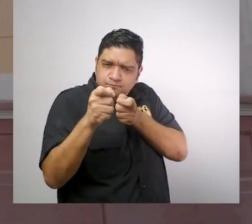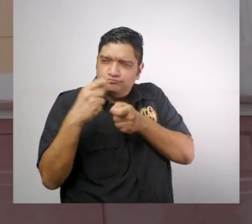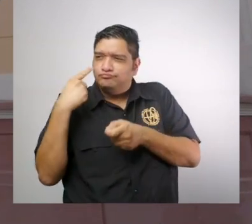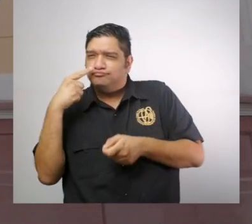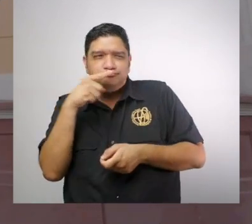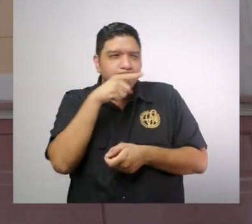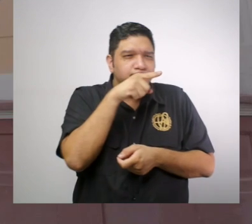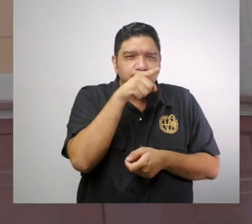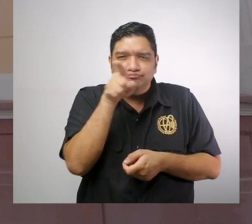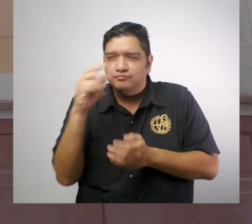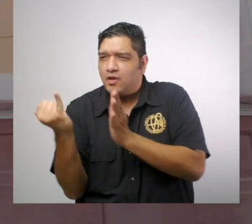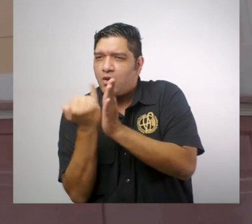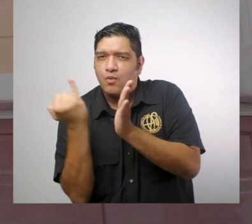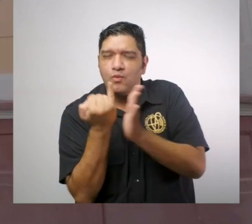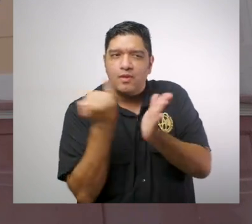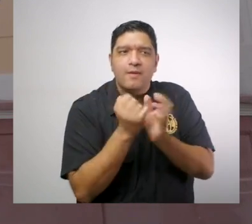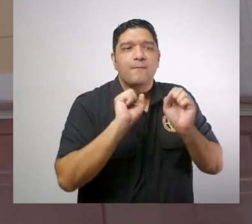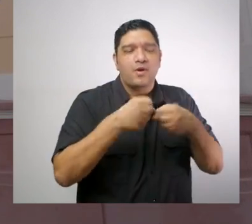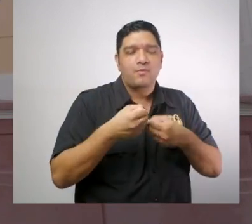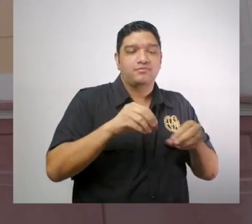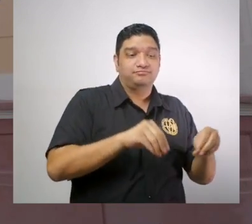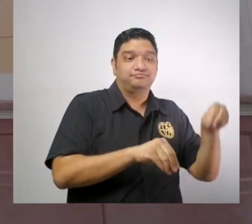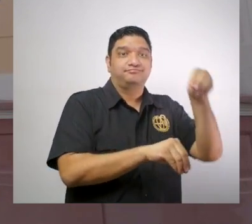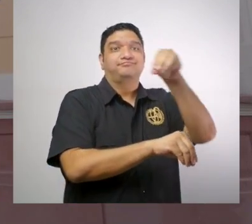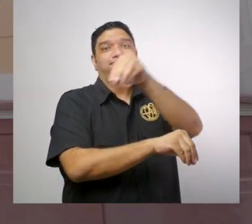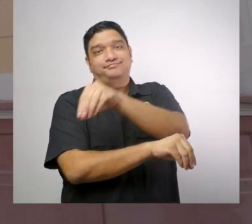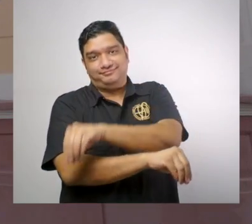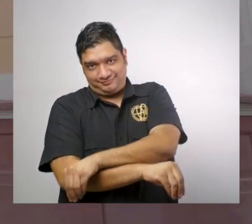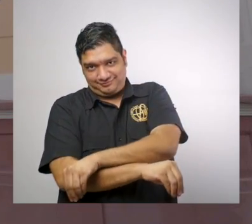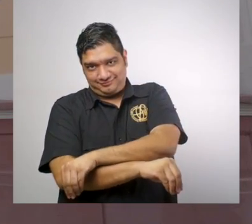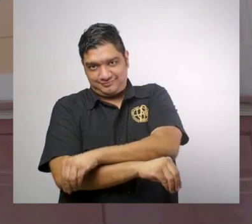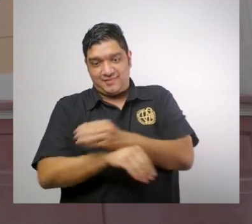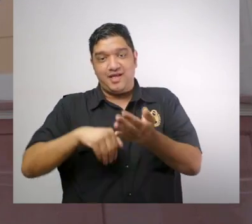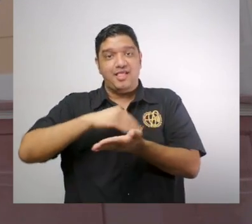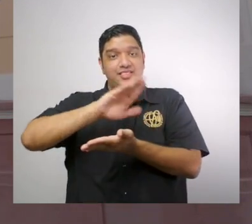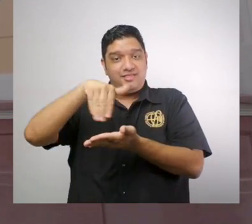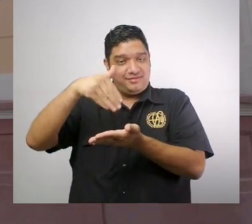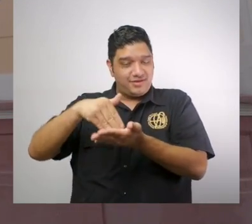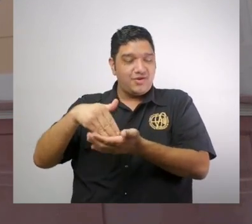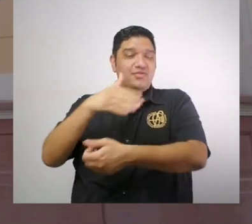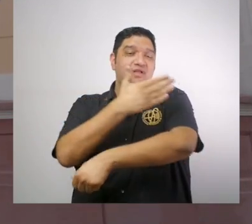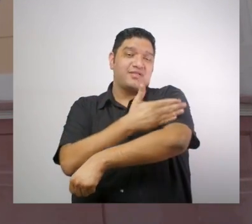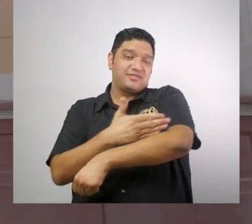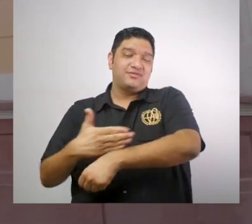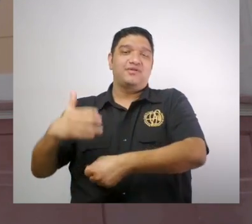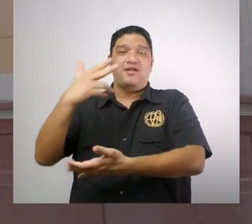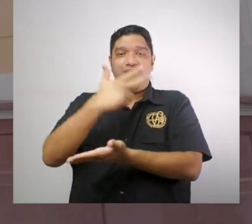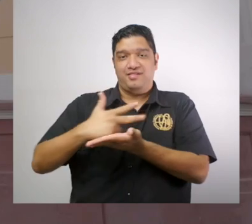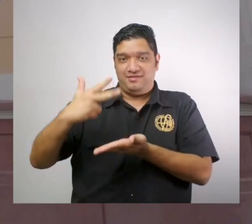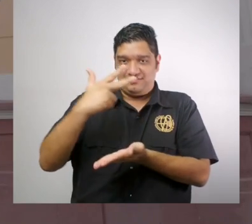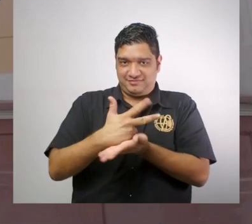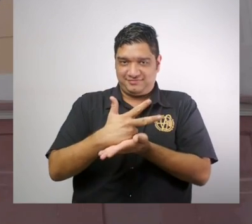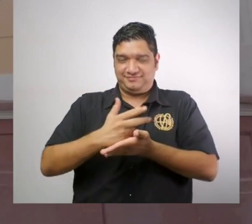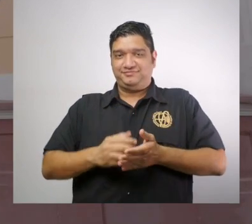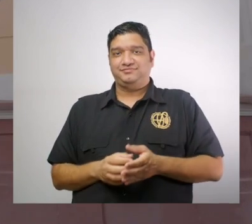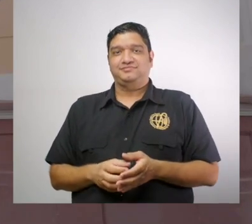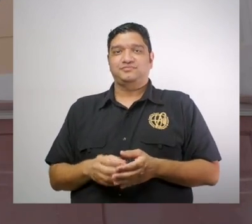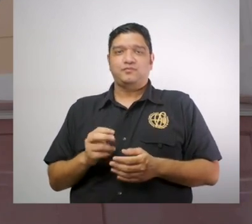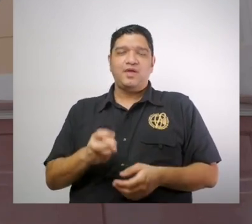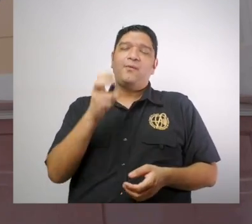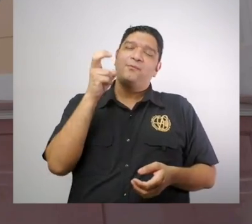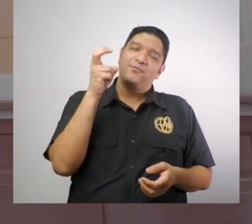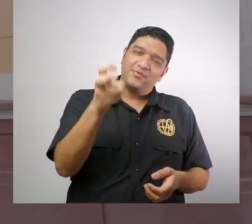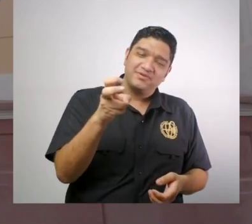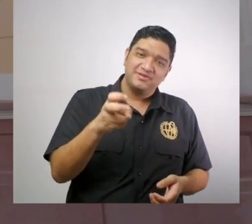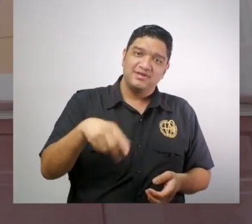la ciudad al Llano de la Virgen, hoy el centro histórico de la ciudad de Guatemala. Por eso,